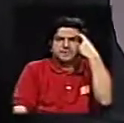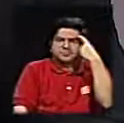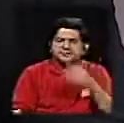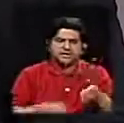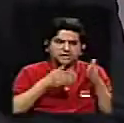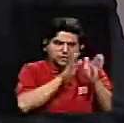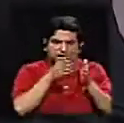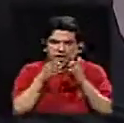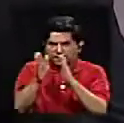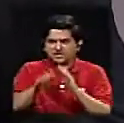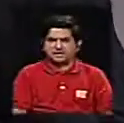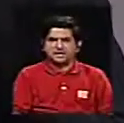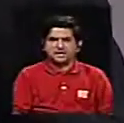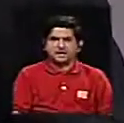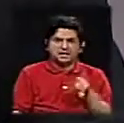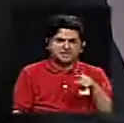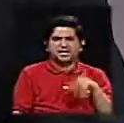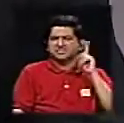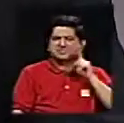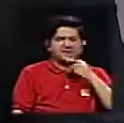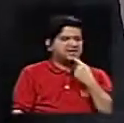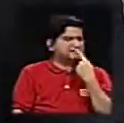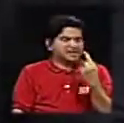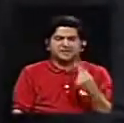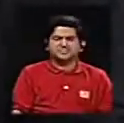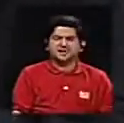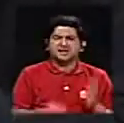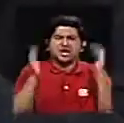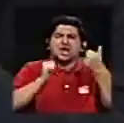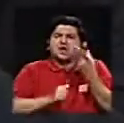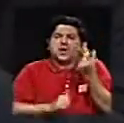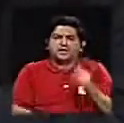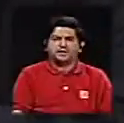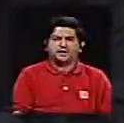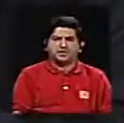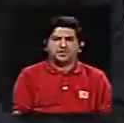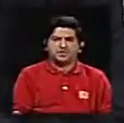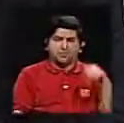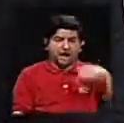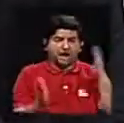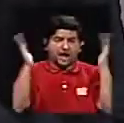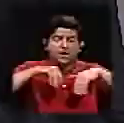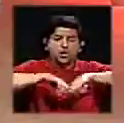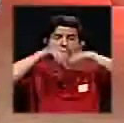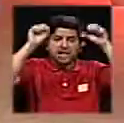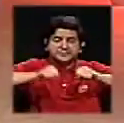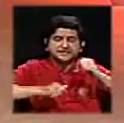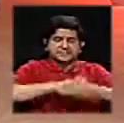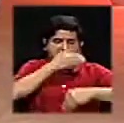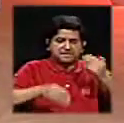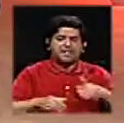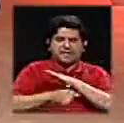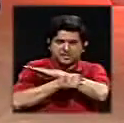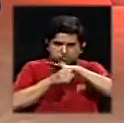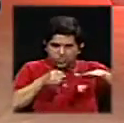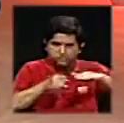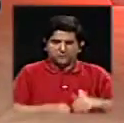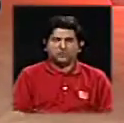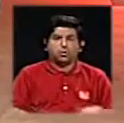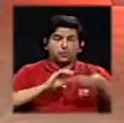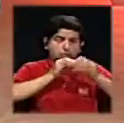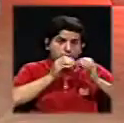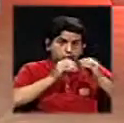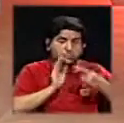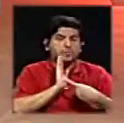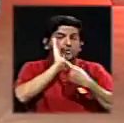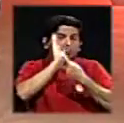las carreteras, que es una falacia que no hay recursos suficientes, que lo que no hay es un sistema de gestión integral. Incluso las cifras que han